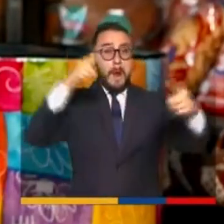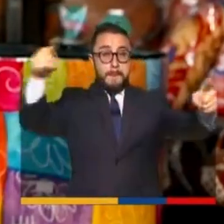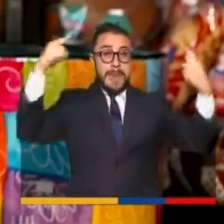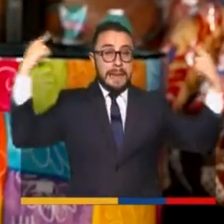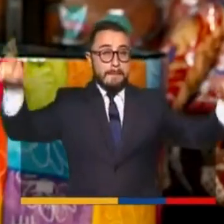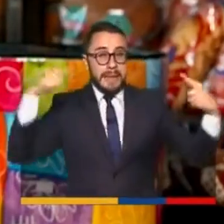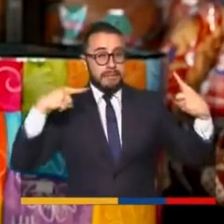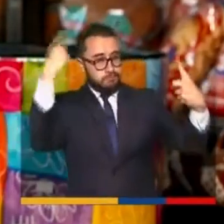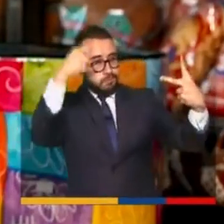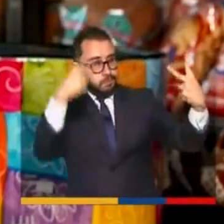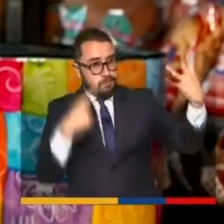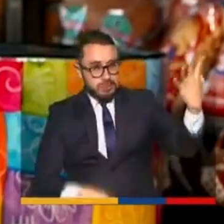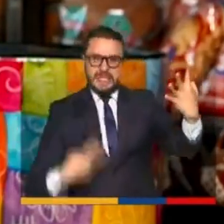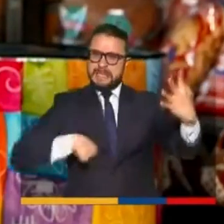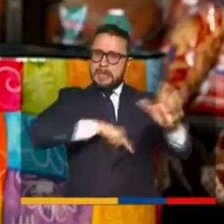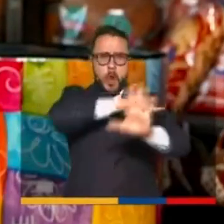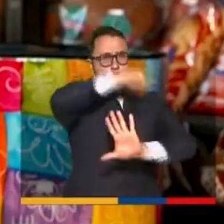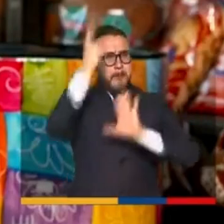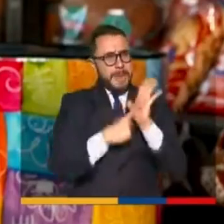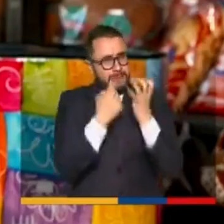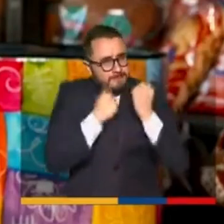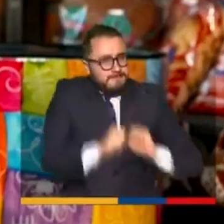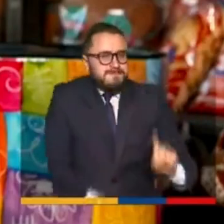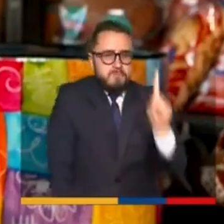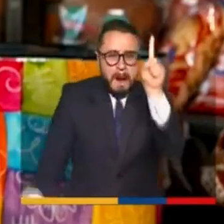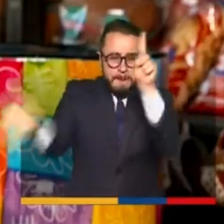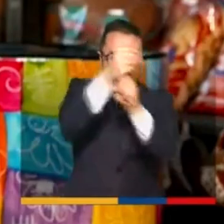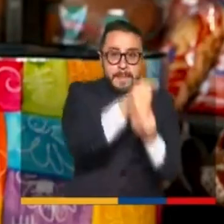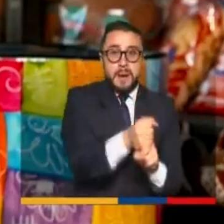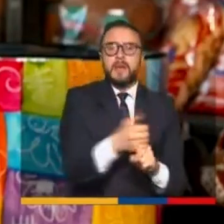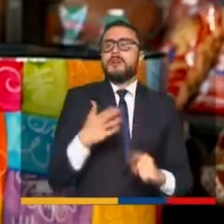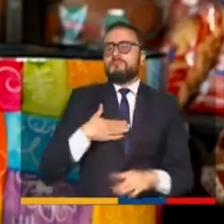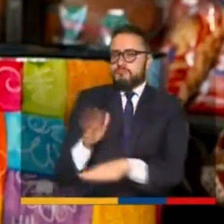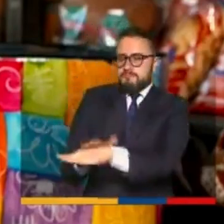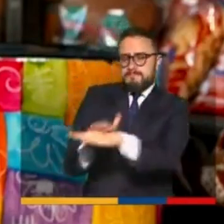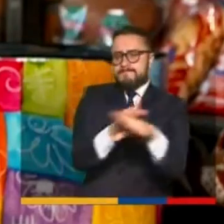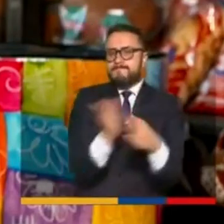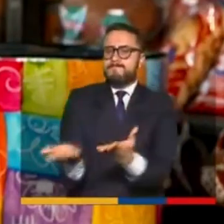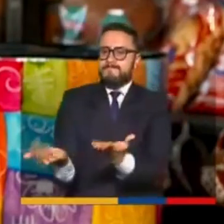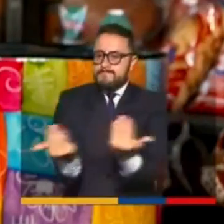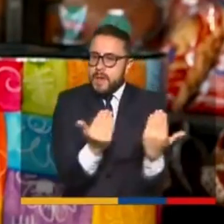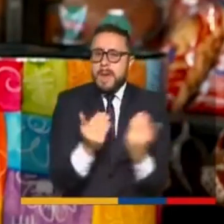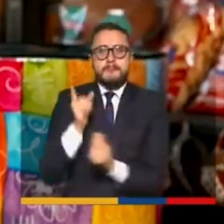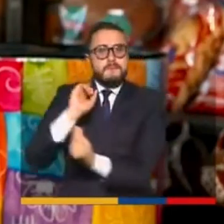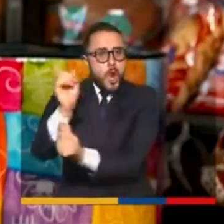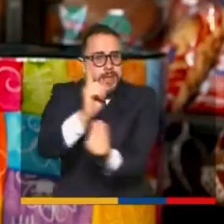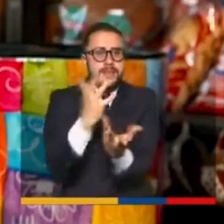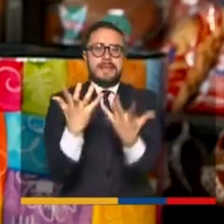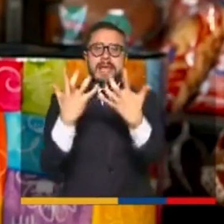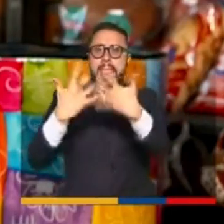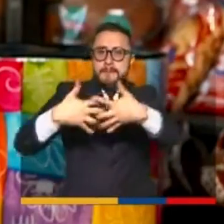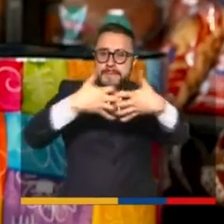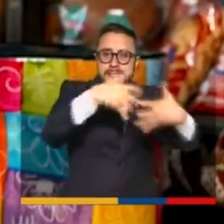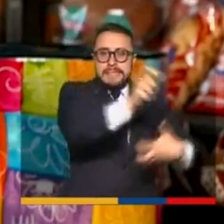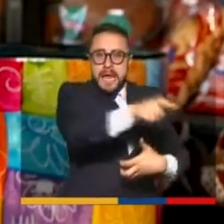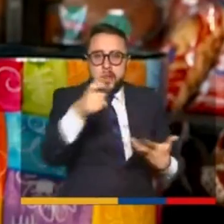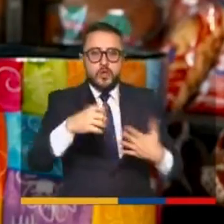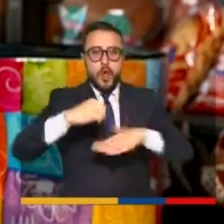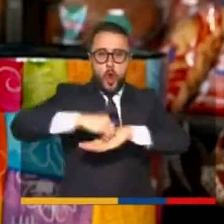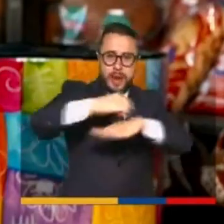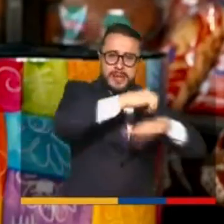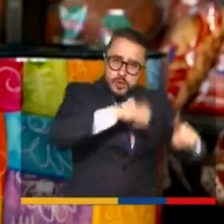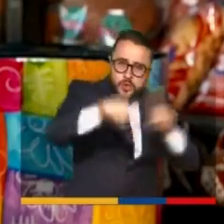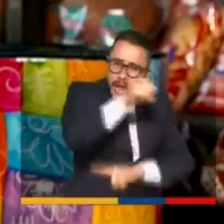metas. He hecho un llamado a los partidos políticos, a los empresarios, a las organizaciones sociales, para que